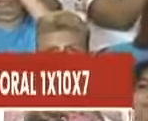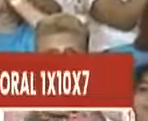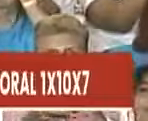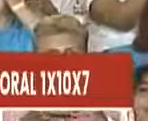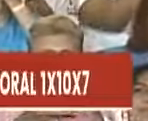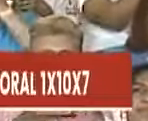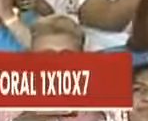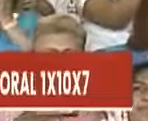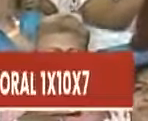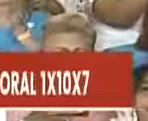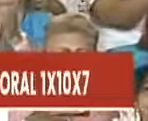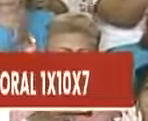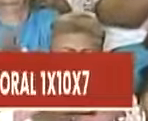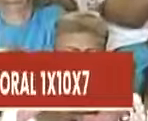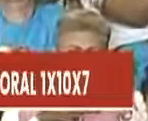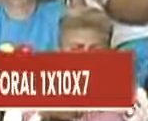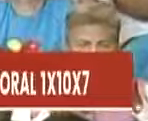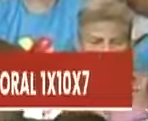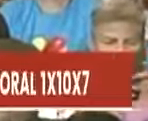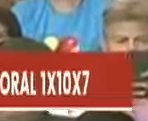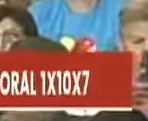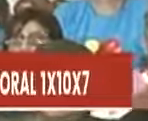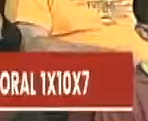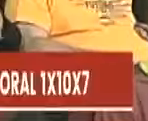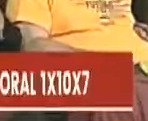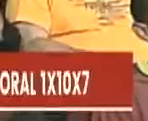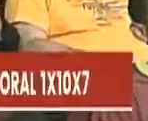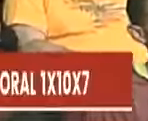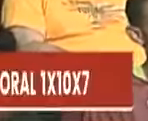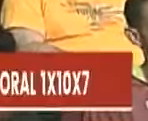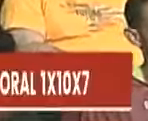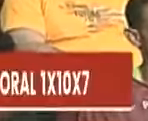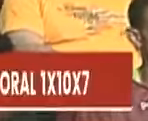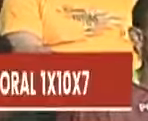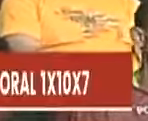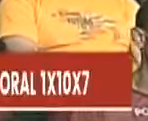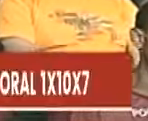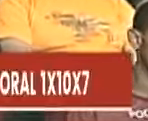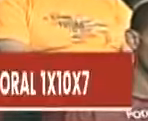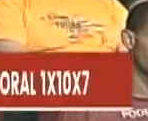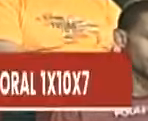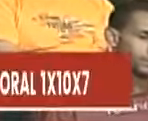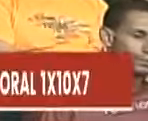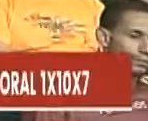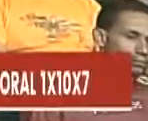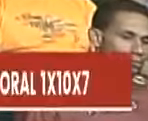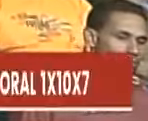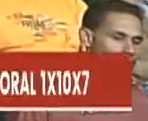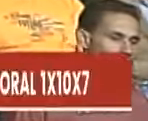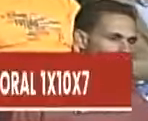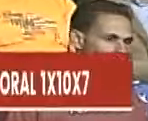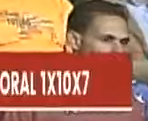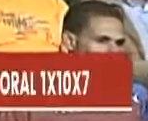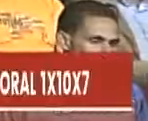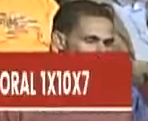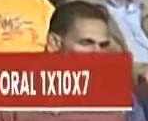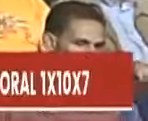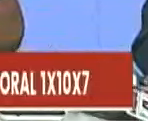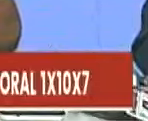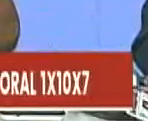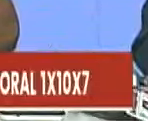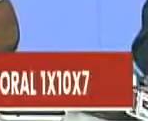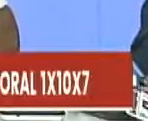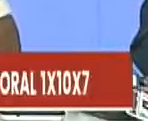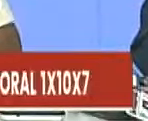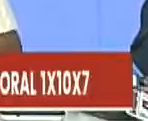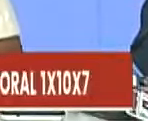jefe de la maquinaria 1x10x7 de nuestro comando de campaña Venezuela Nuestra. Aquí nos acompañan